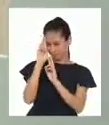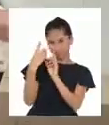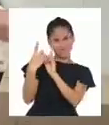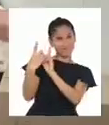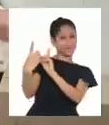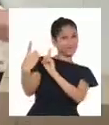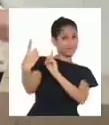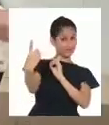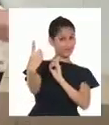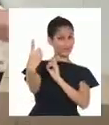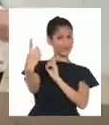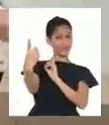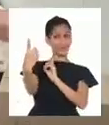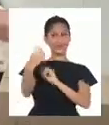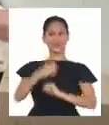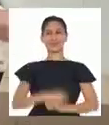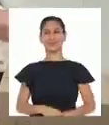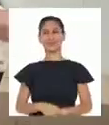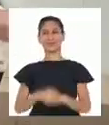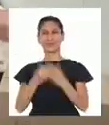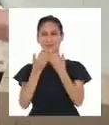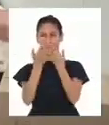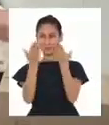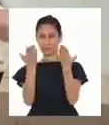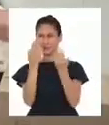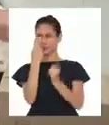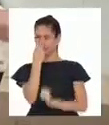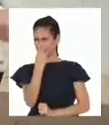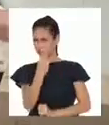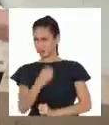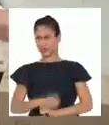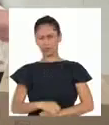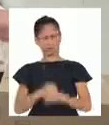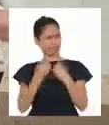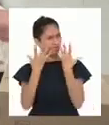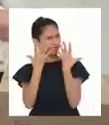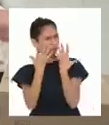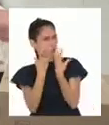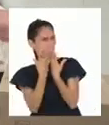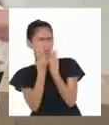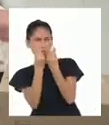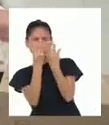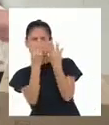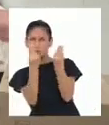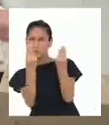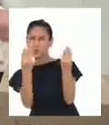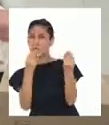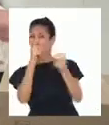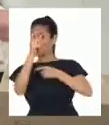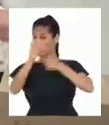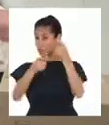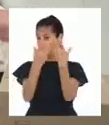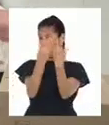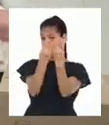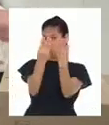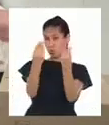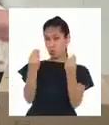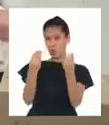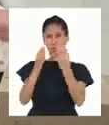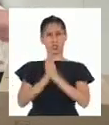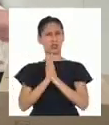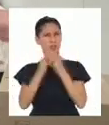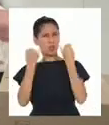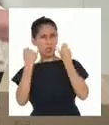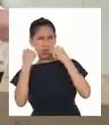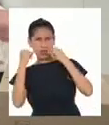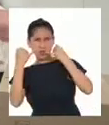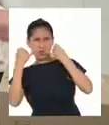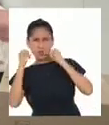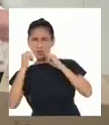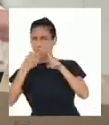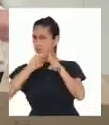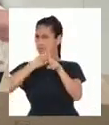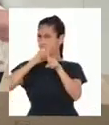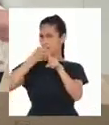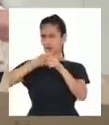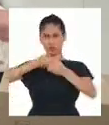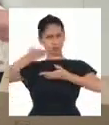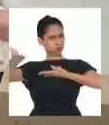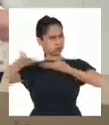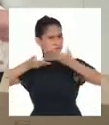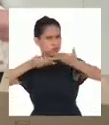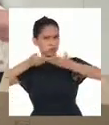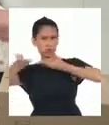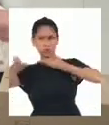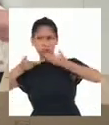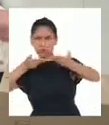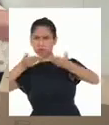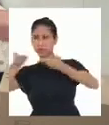social. Como vemos, mucha, pero mucha gente comentando y compartiendo información. Nunca me había dado cuenta de todo